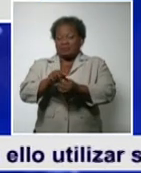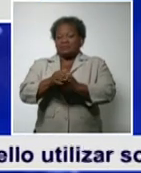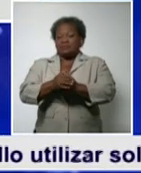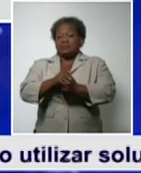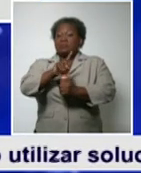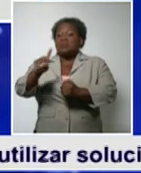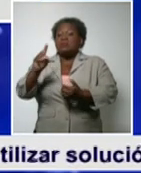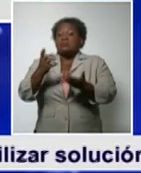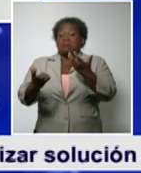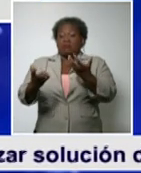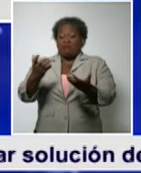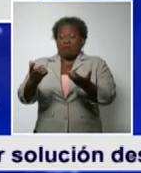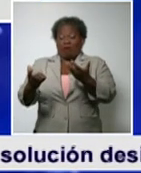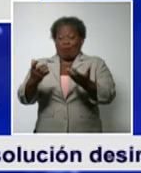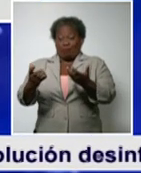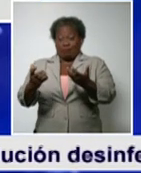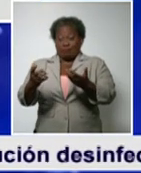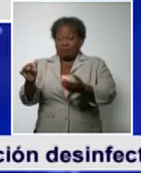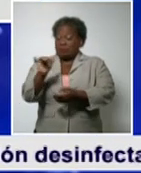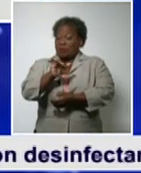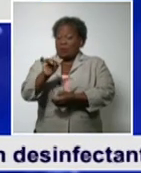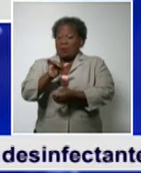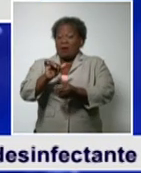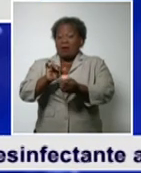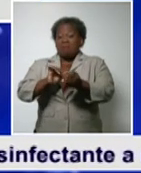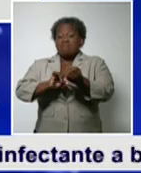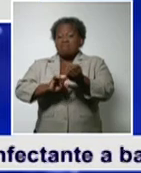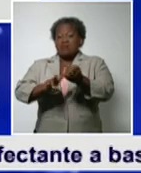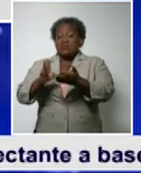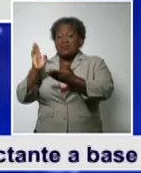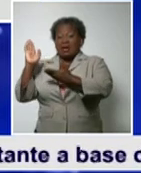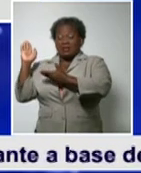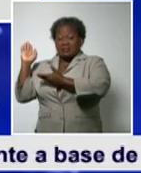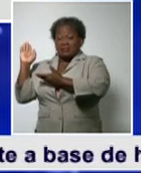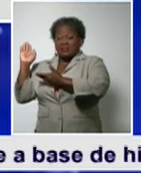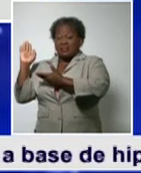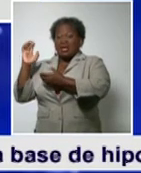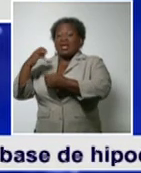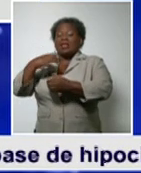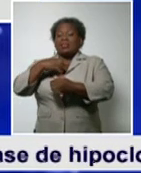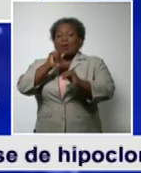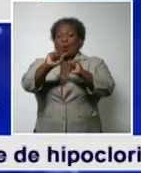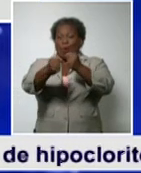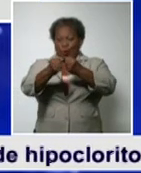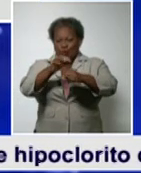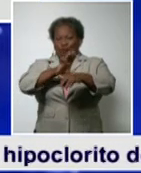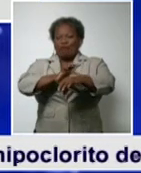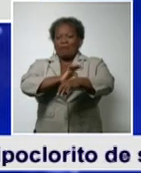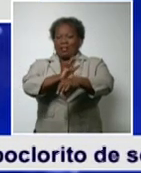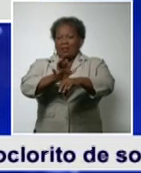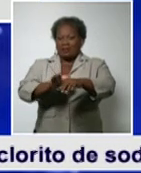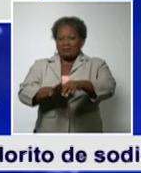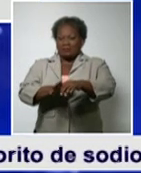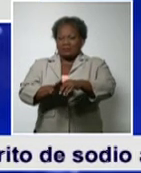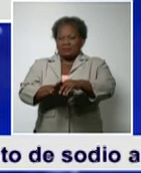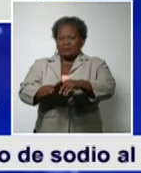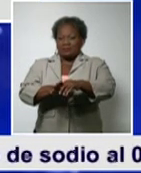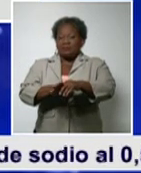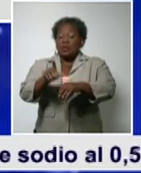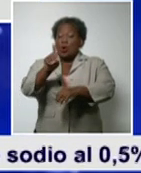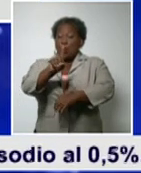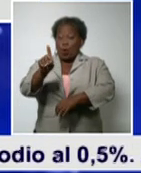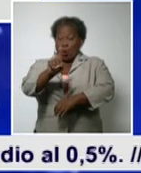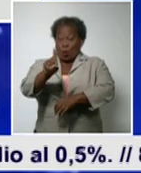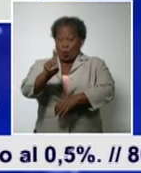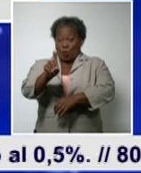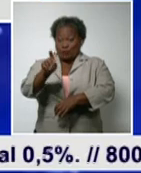es otra provincia que también mantiene un control de la enfermedad. 11 casos en el día